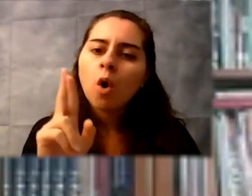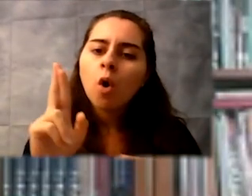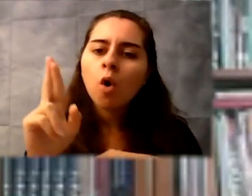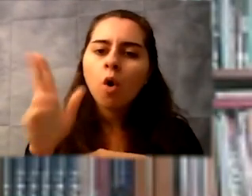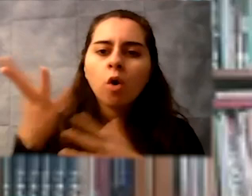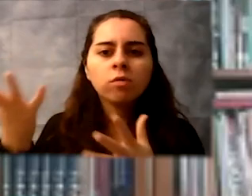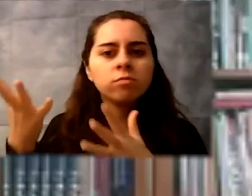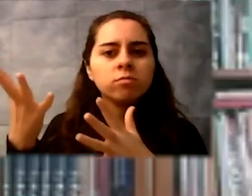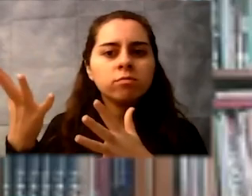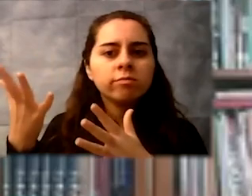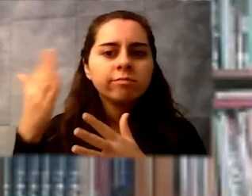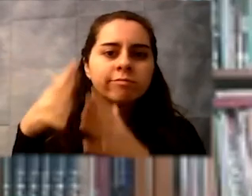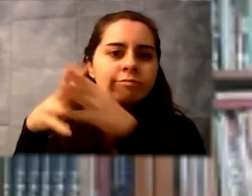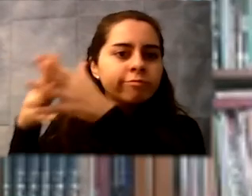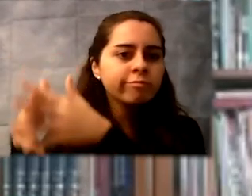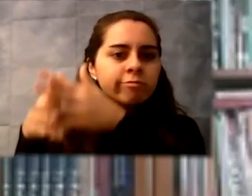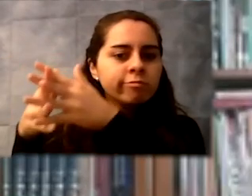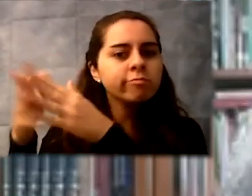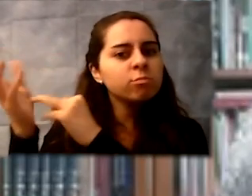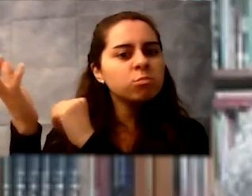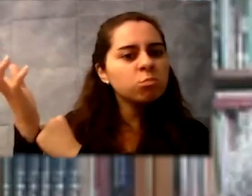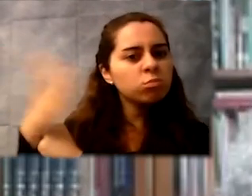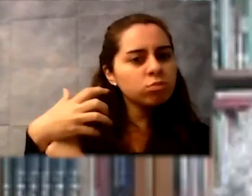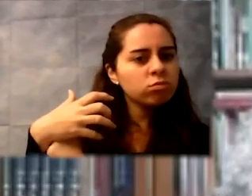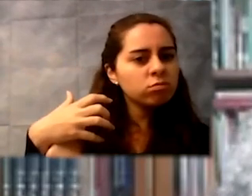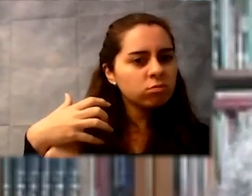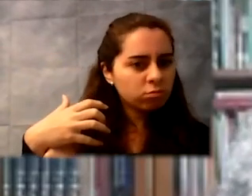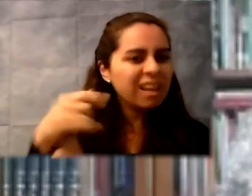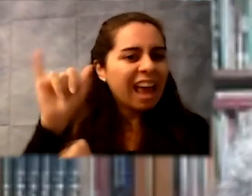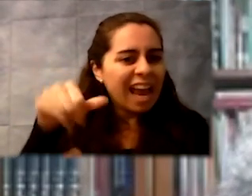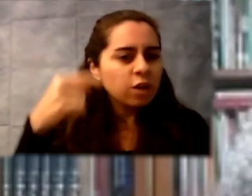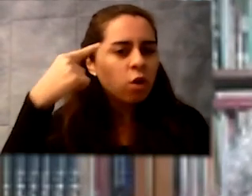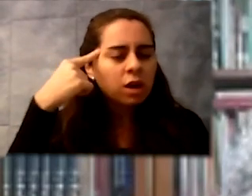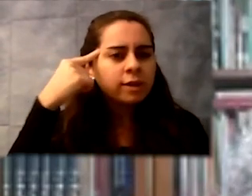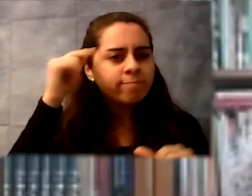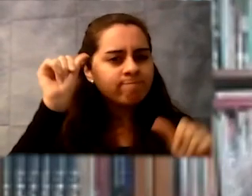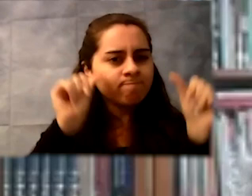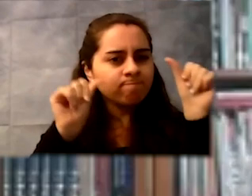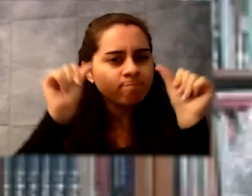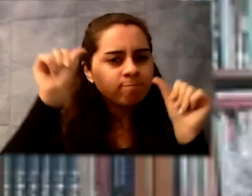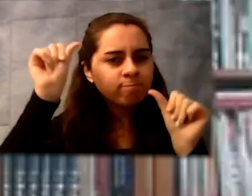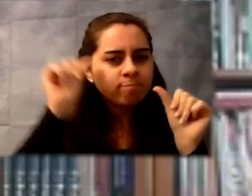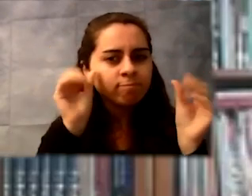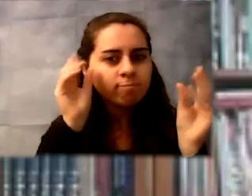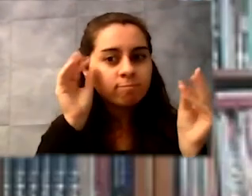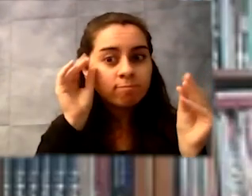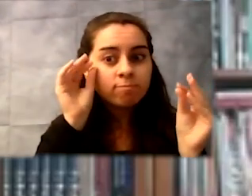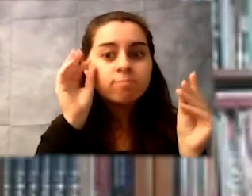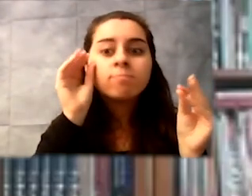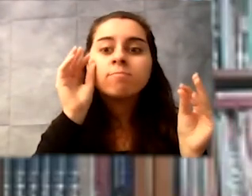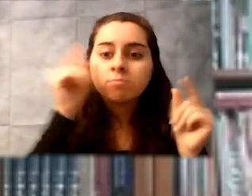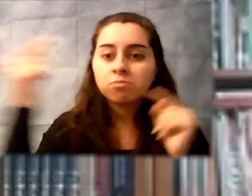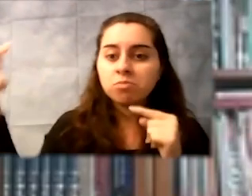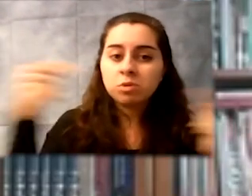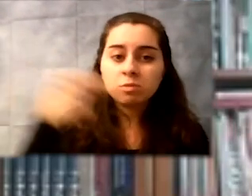por culturas como Estados Unidos o algo así, eran esas tensiones. Eran unas tensiones muy fuertes y de muchos ataques